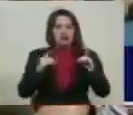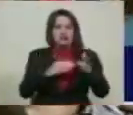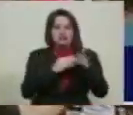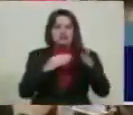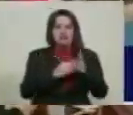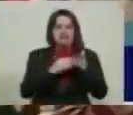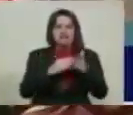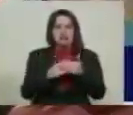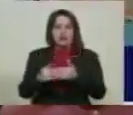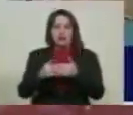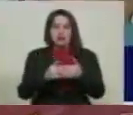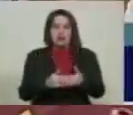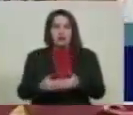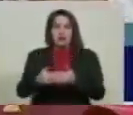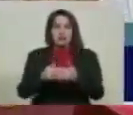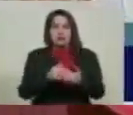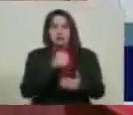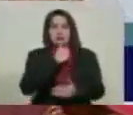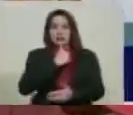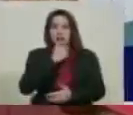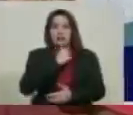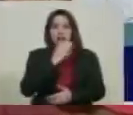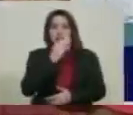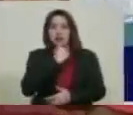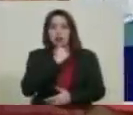neofascista, intolerante, fascista,